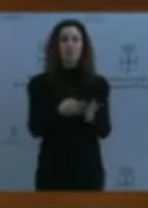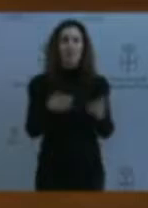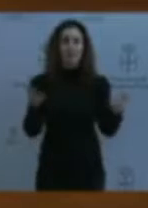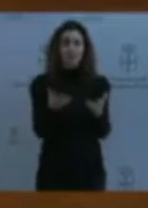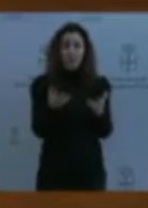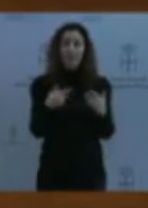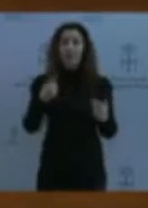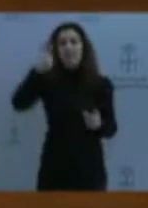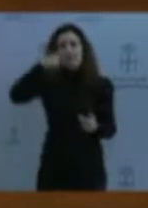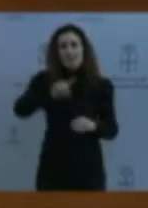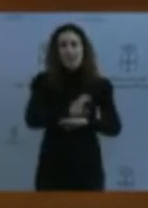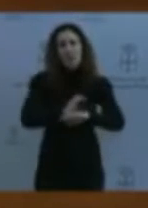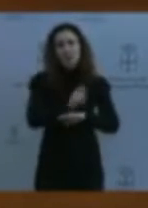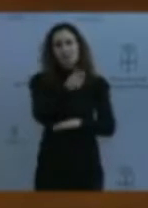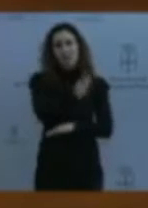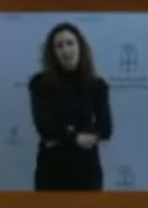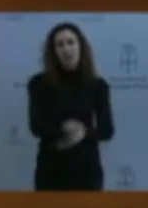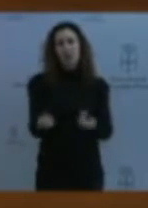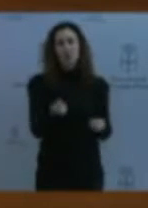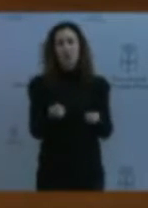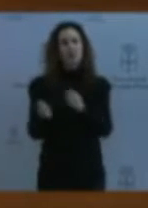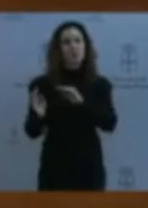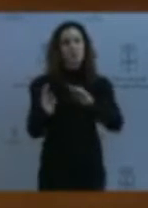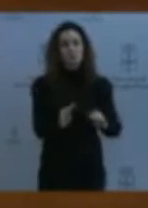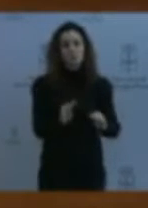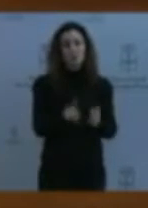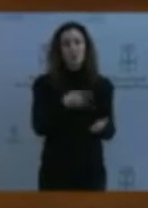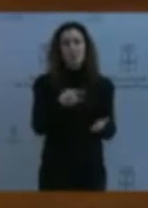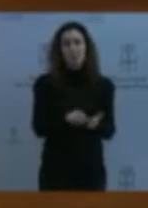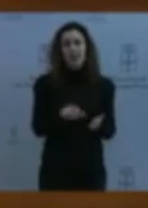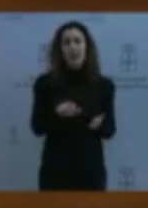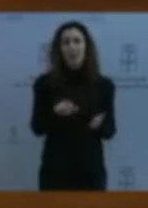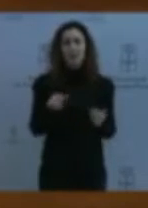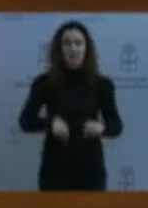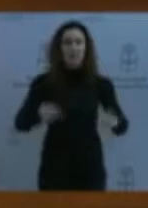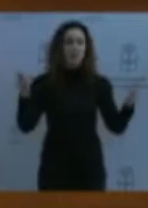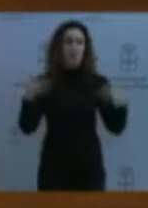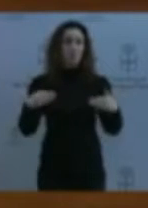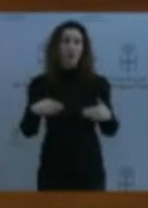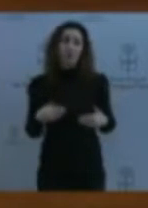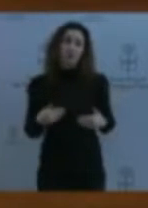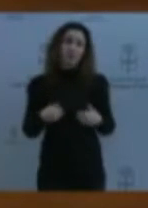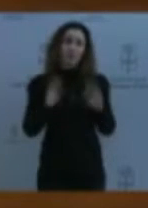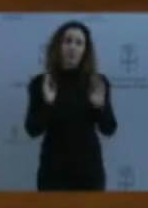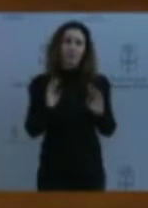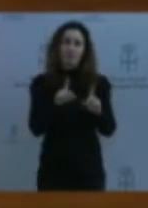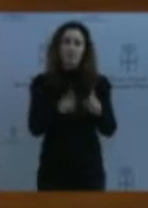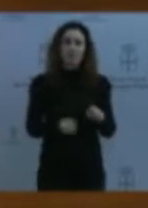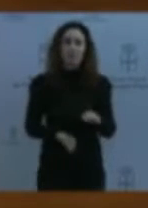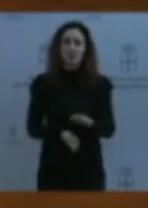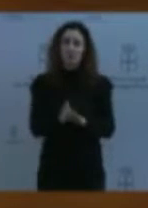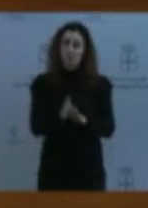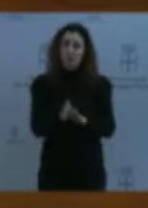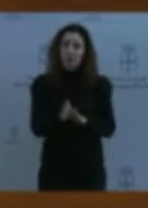coordinador del plan IMPLA, no estaba hoy y han decidido mantener la pregunta y yo se la contesto.